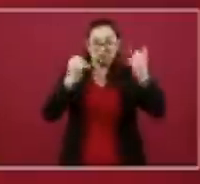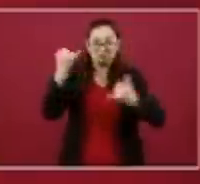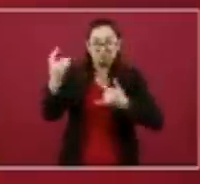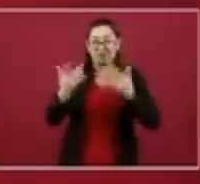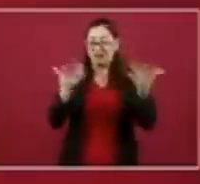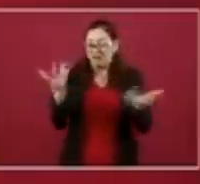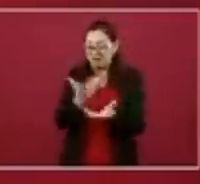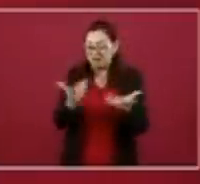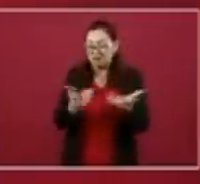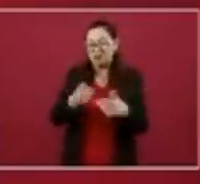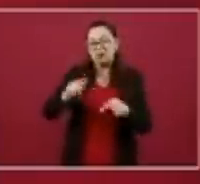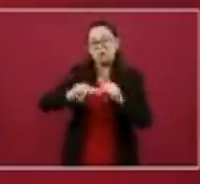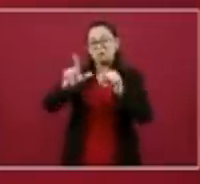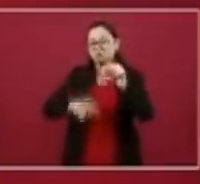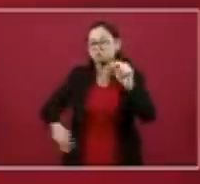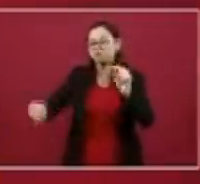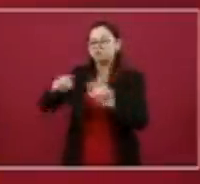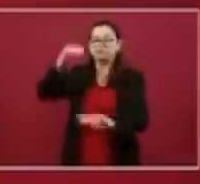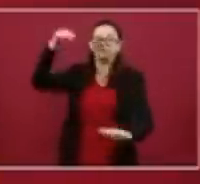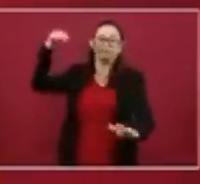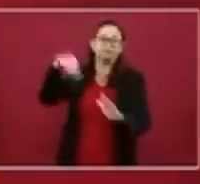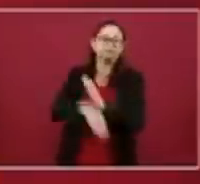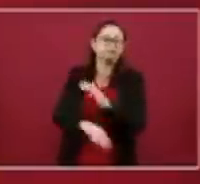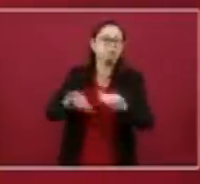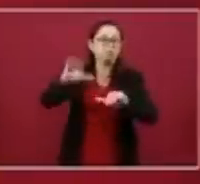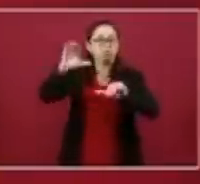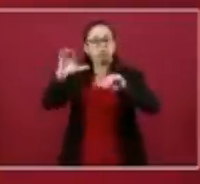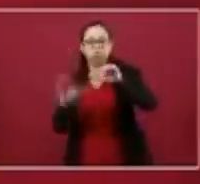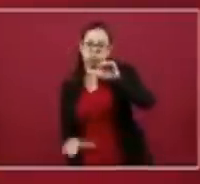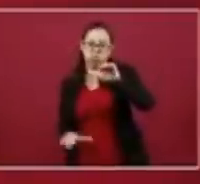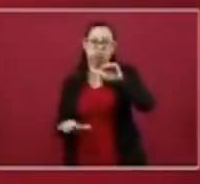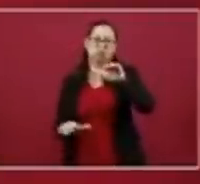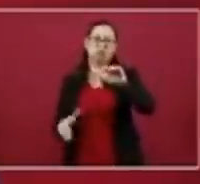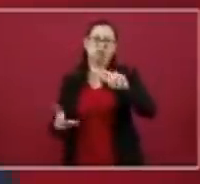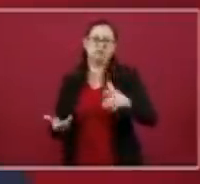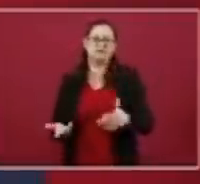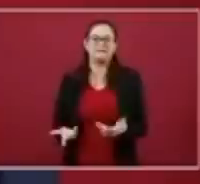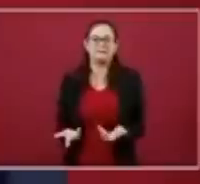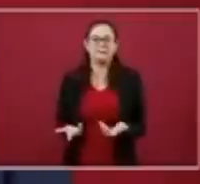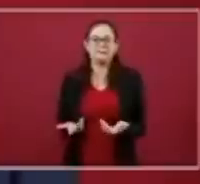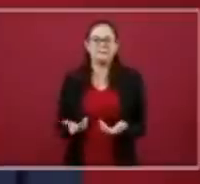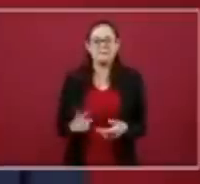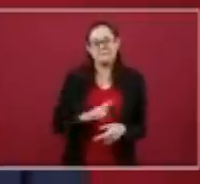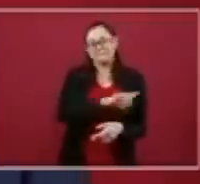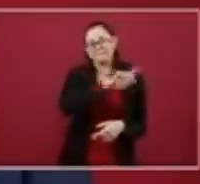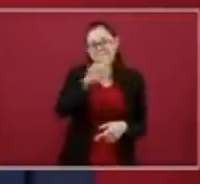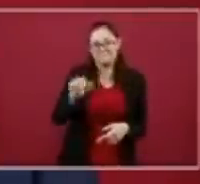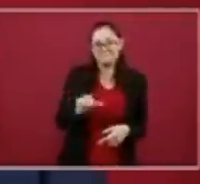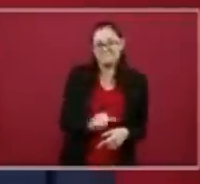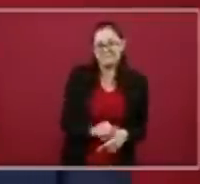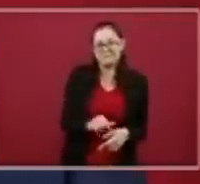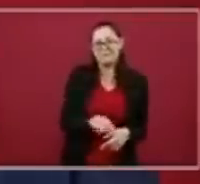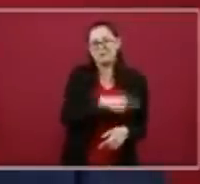Entonces, ahí empieza. Luego, Zedillo continúa con lo